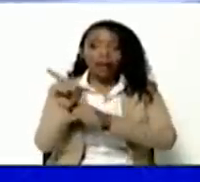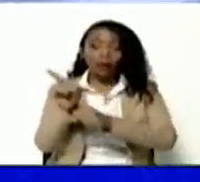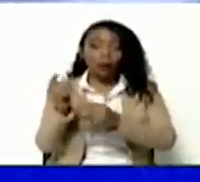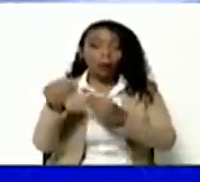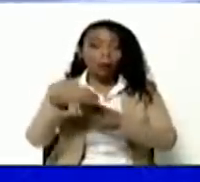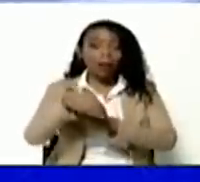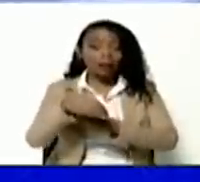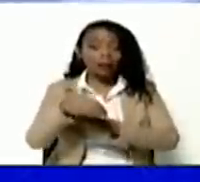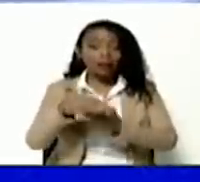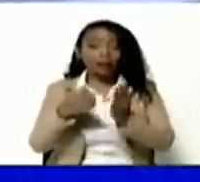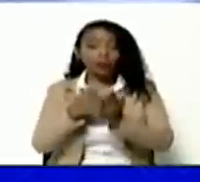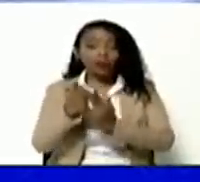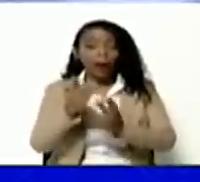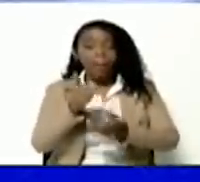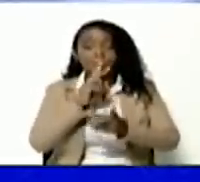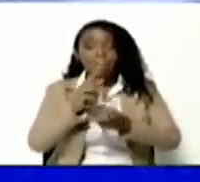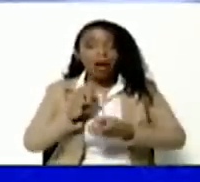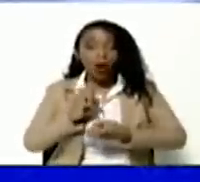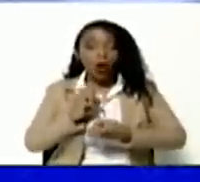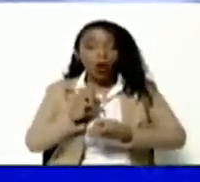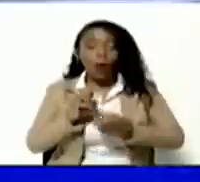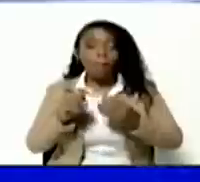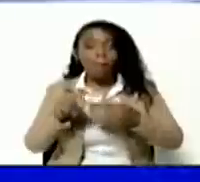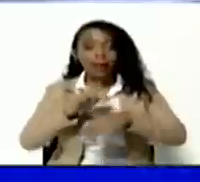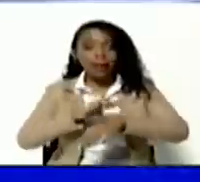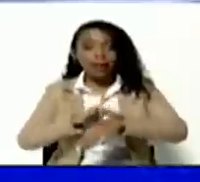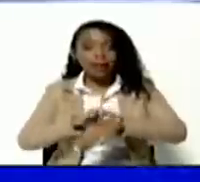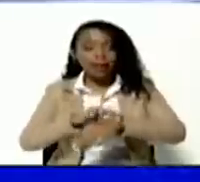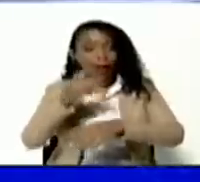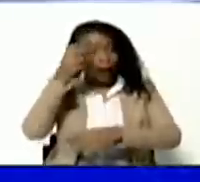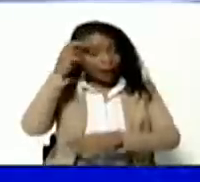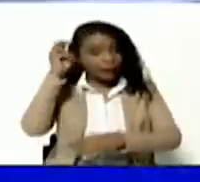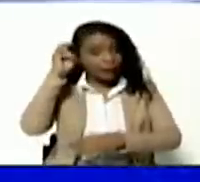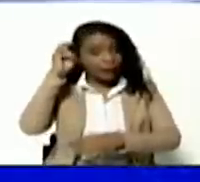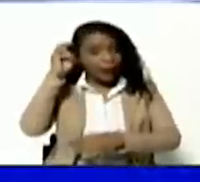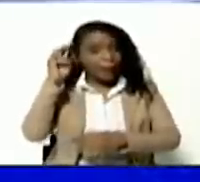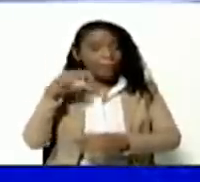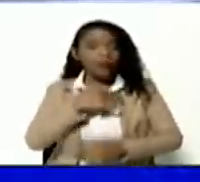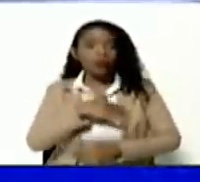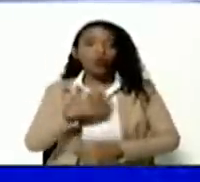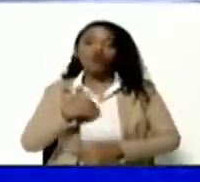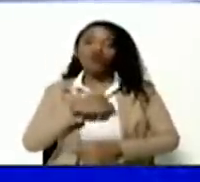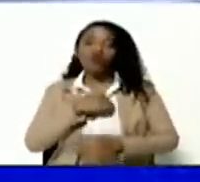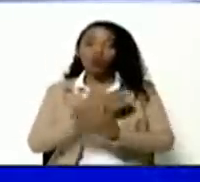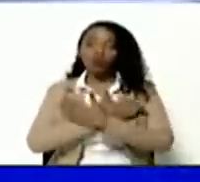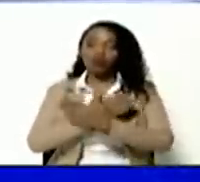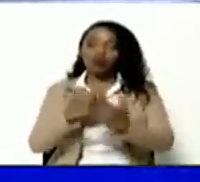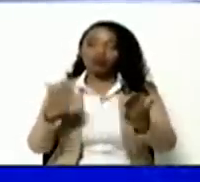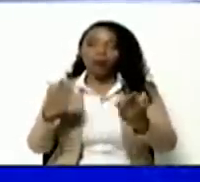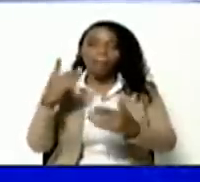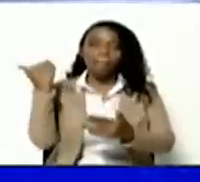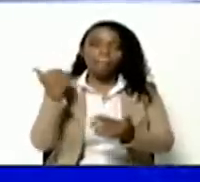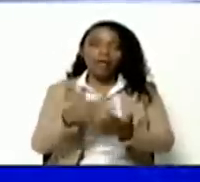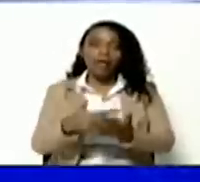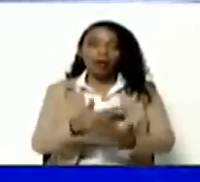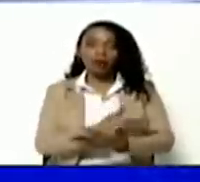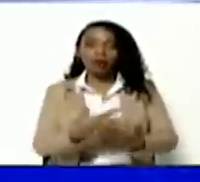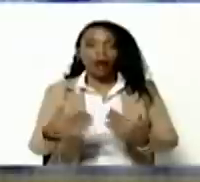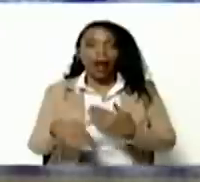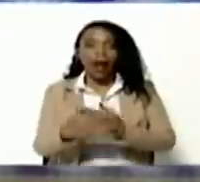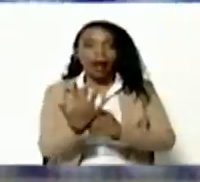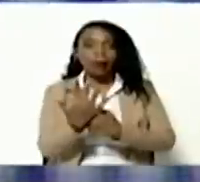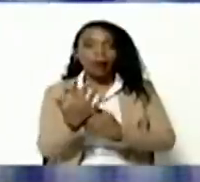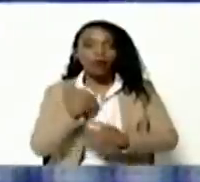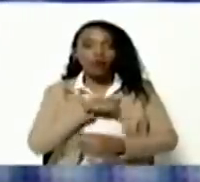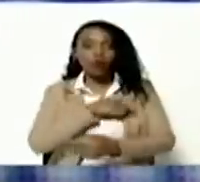además a través del banco de Medicina del Alba canciller ministro nosotros la ofreceremos por miles al Alba